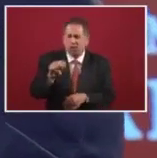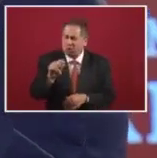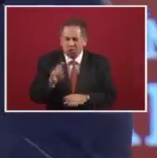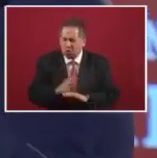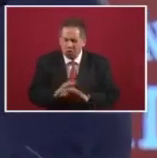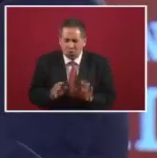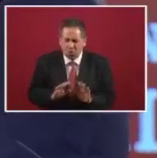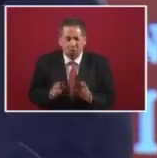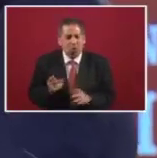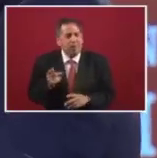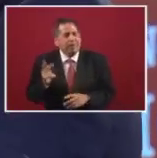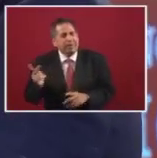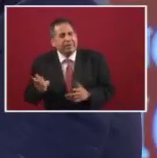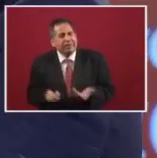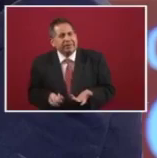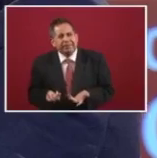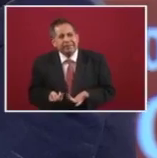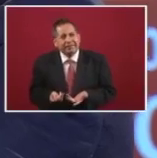Es que